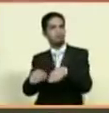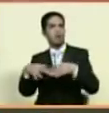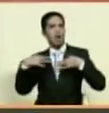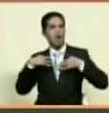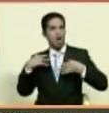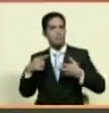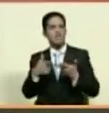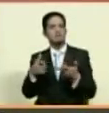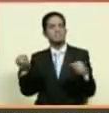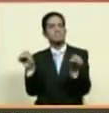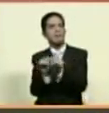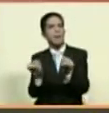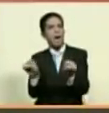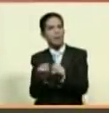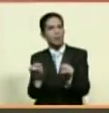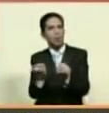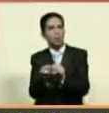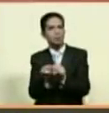calzado,